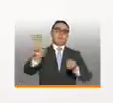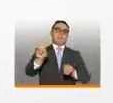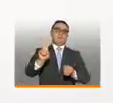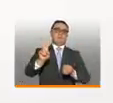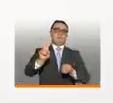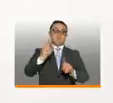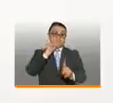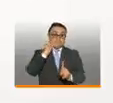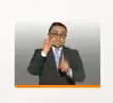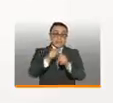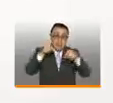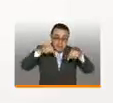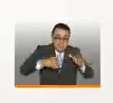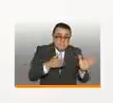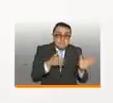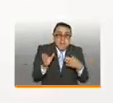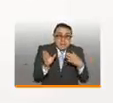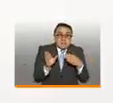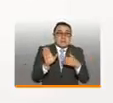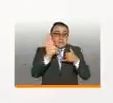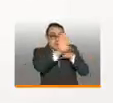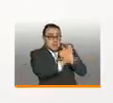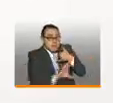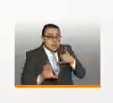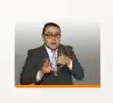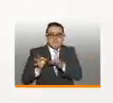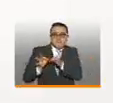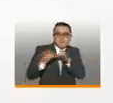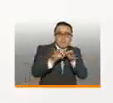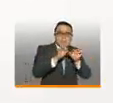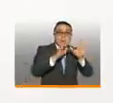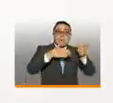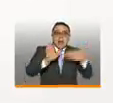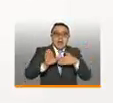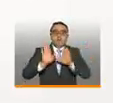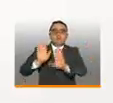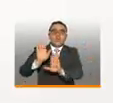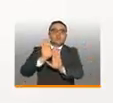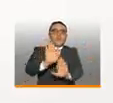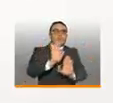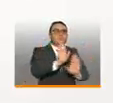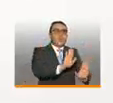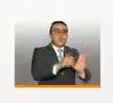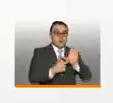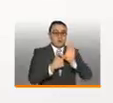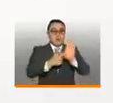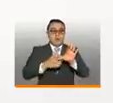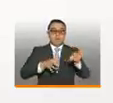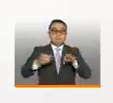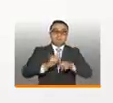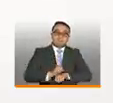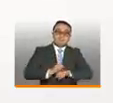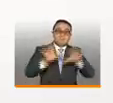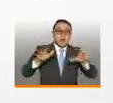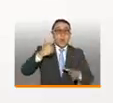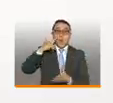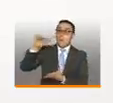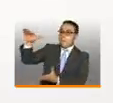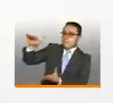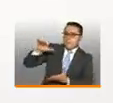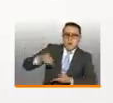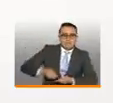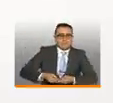hacer la microplaneación con los departamentos y los municipios y poder darle una claridad de cómo van a ir llegando las vacunas